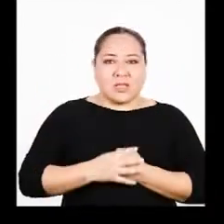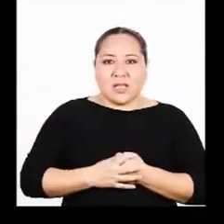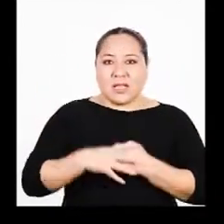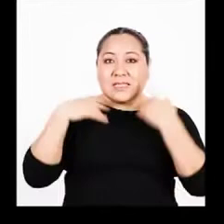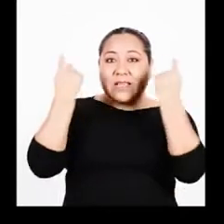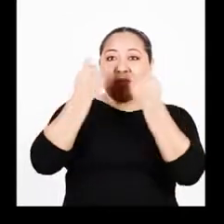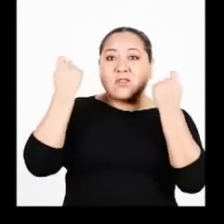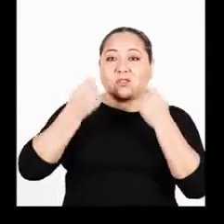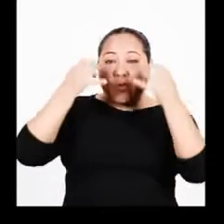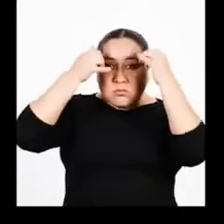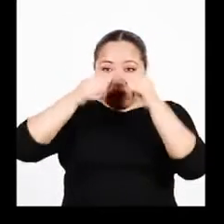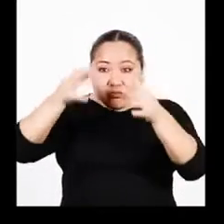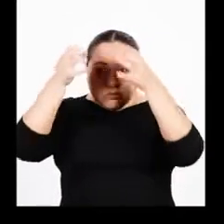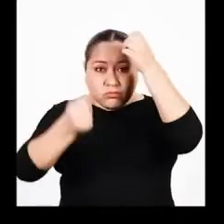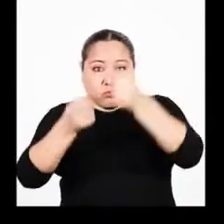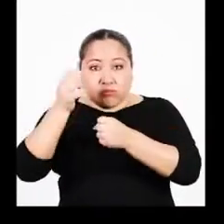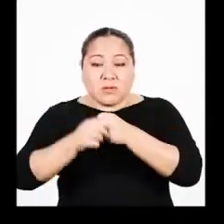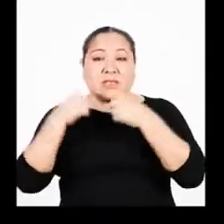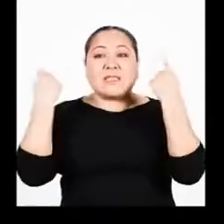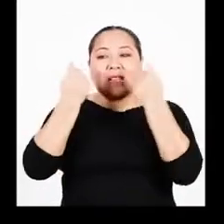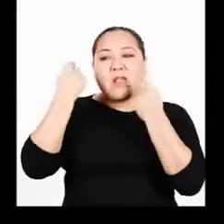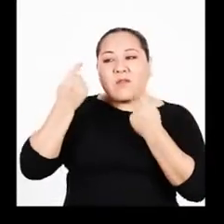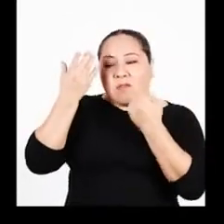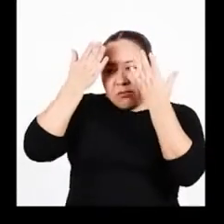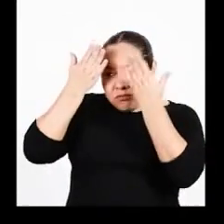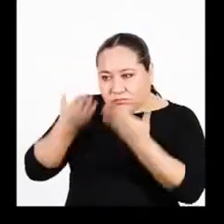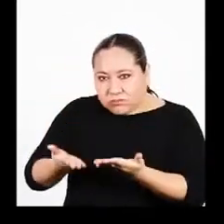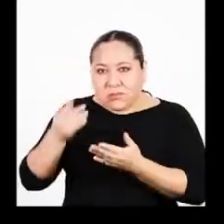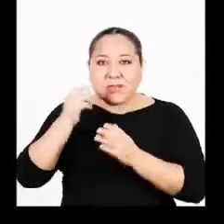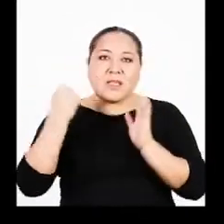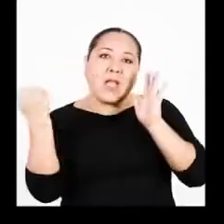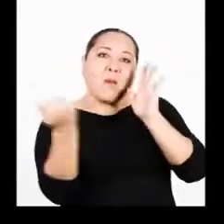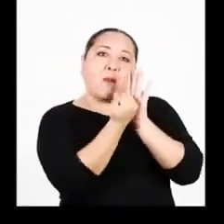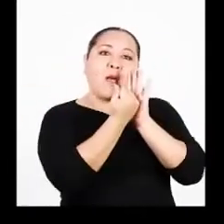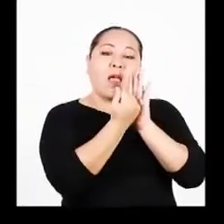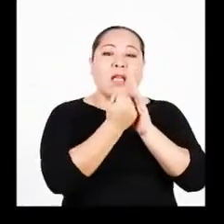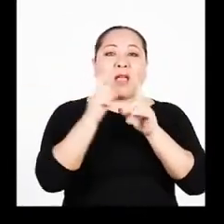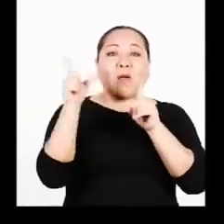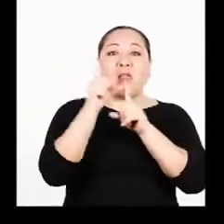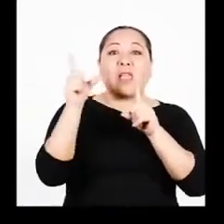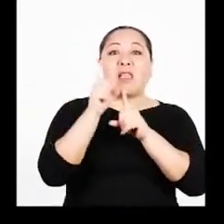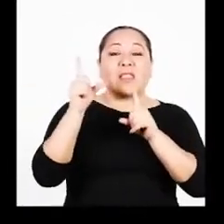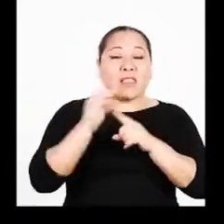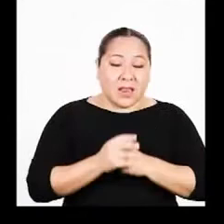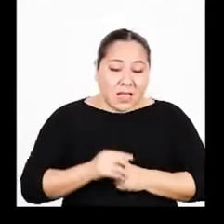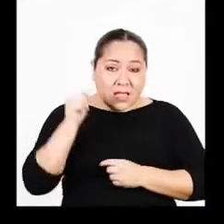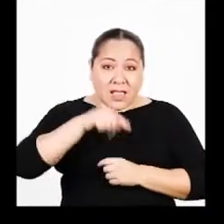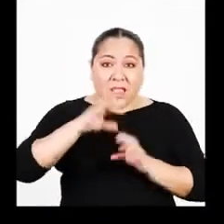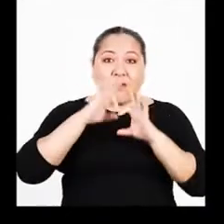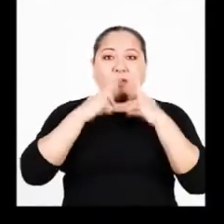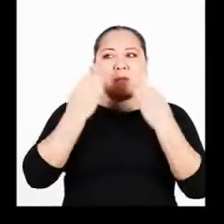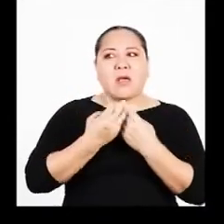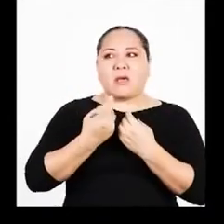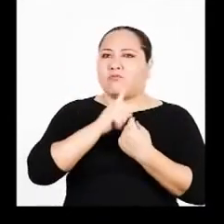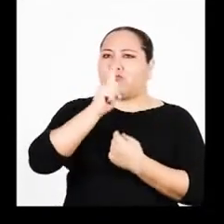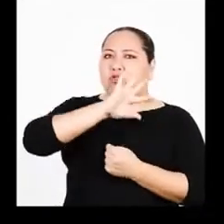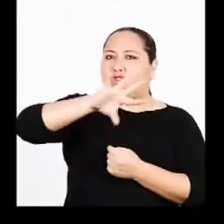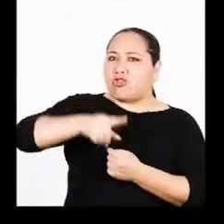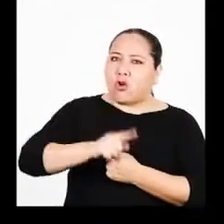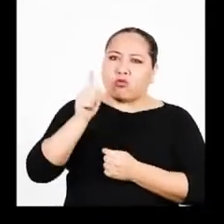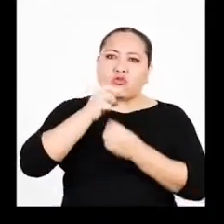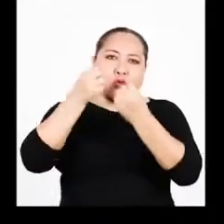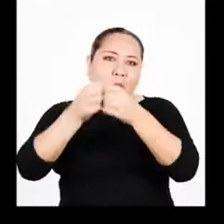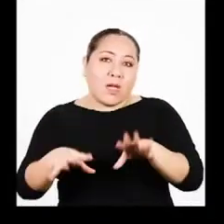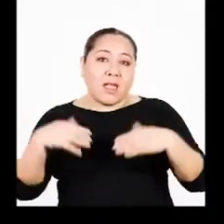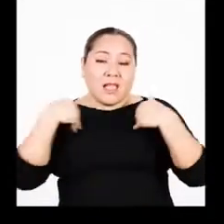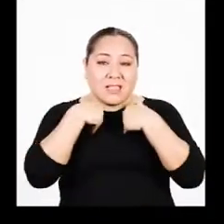en un ritual ganadero en el cual se celebra al ganado y se le marca con la marca de la familia para evitar robos o pérdida